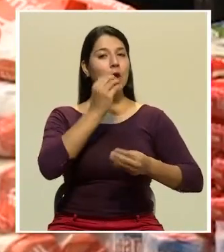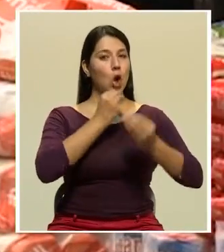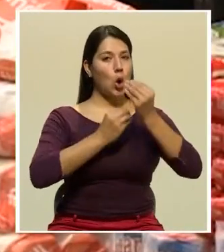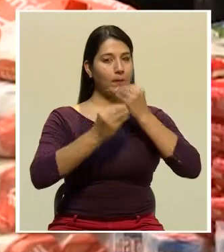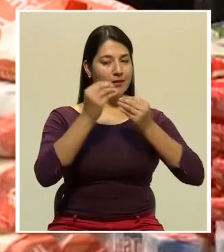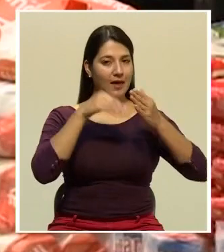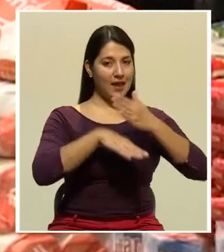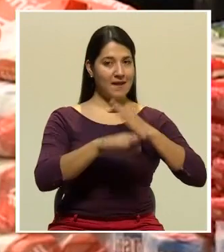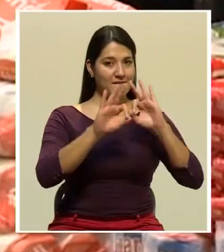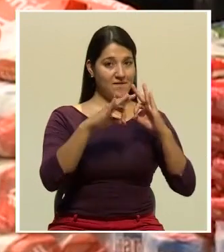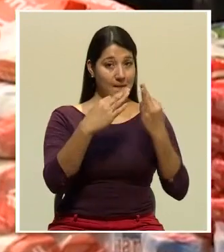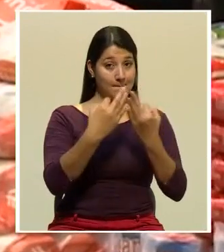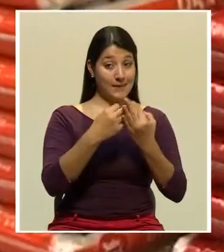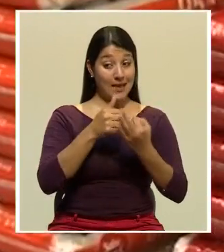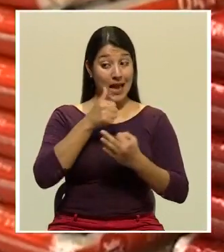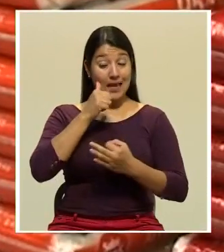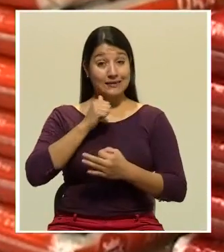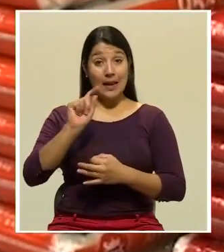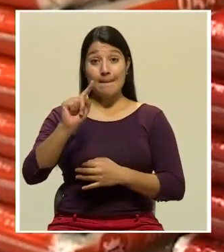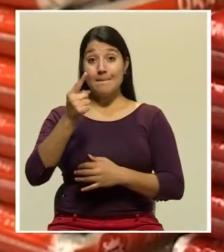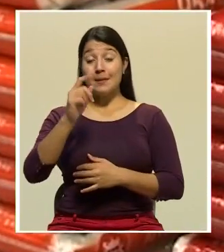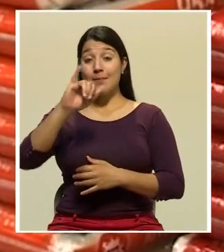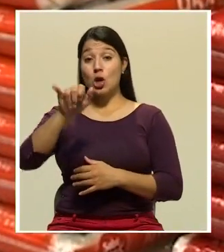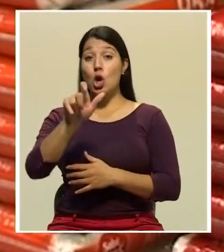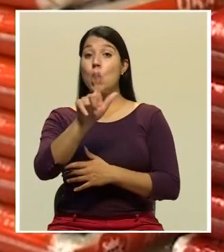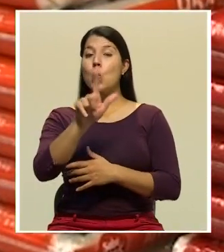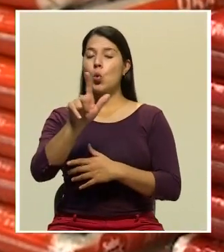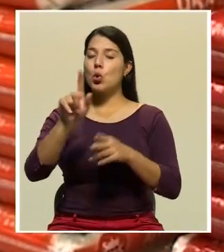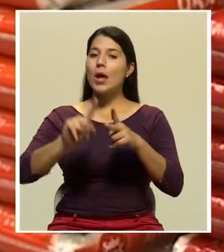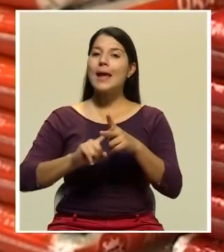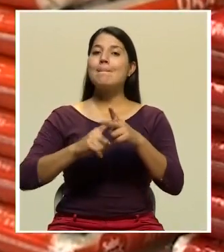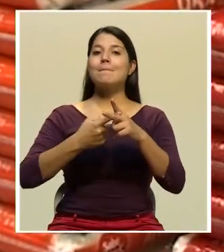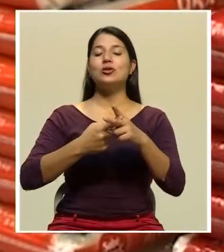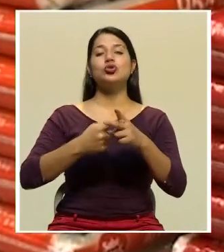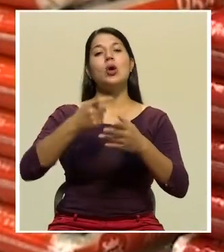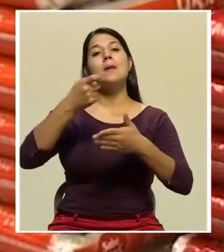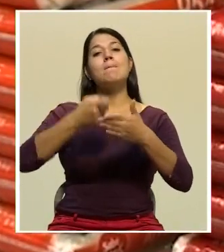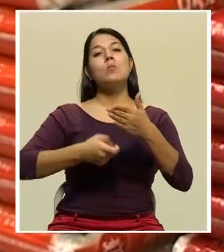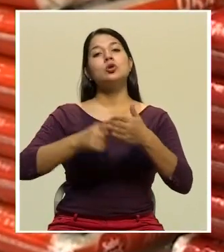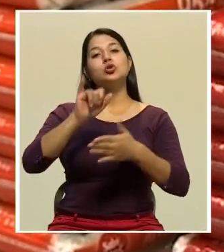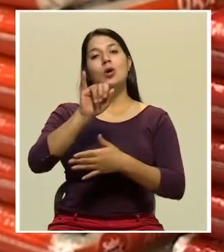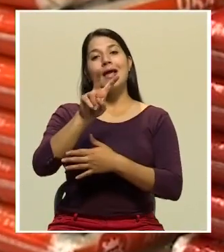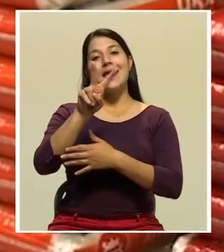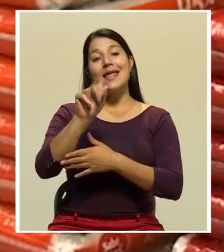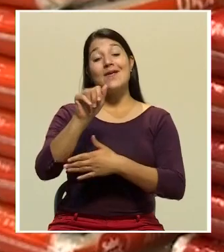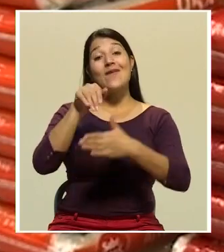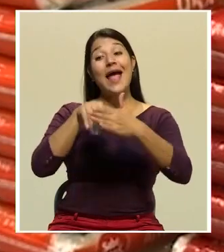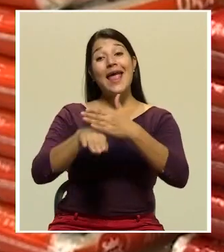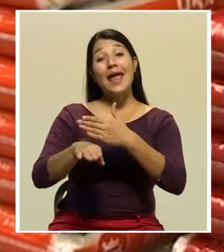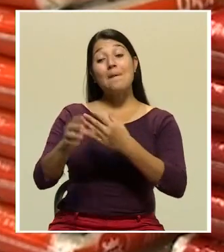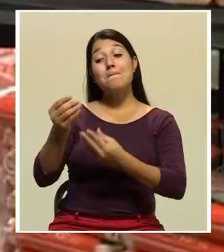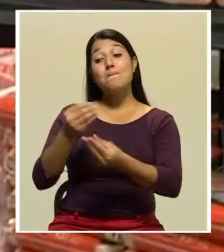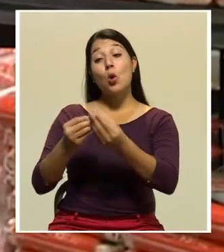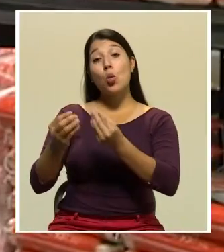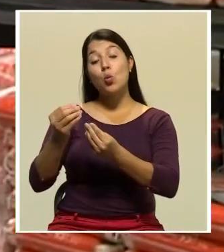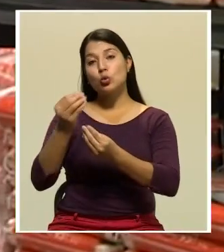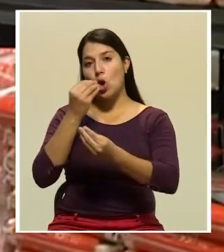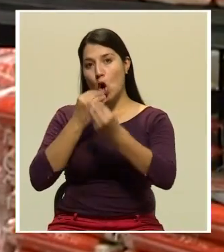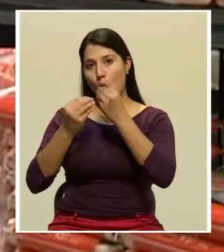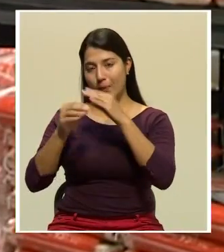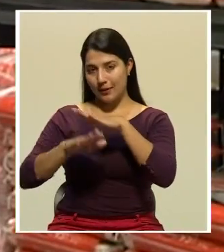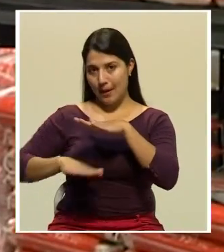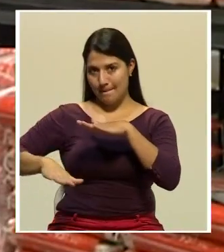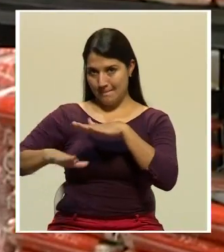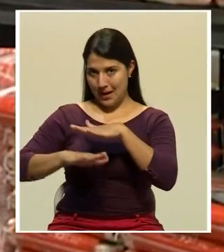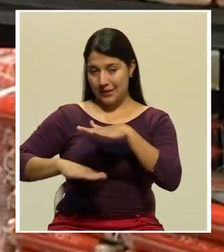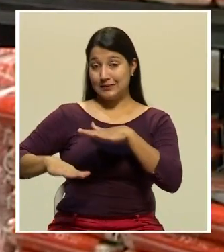Este 1 de julio entró en vigencia el impuesto de valor agregado a la canasta básica y aunque es un impuesto reducido de 1%, en